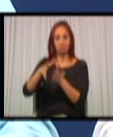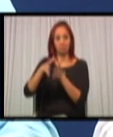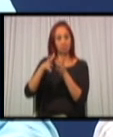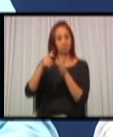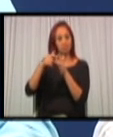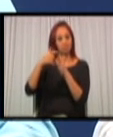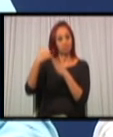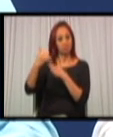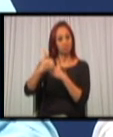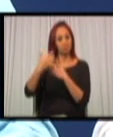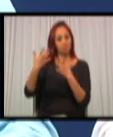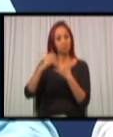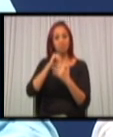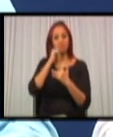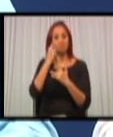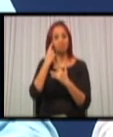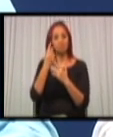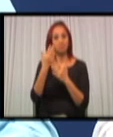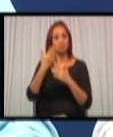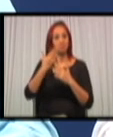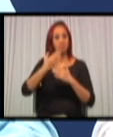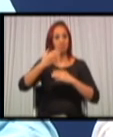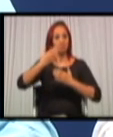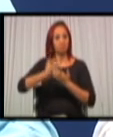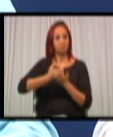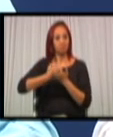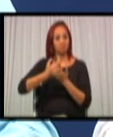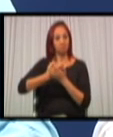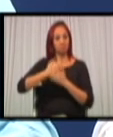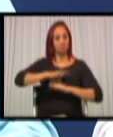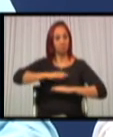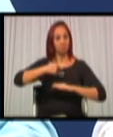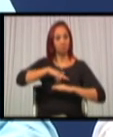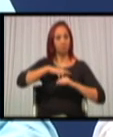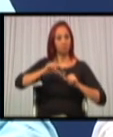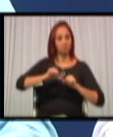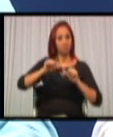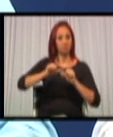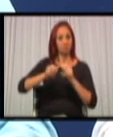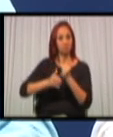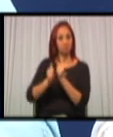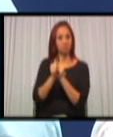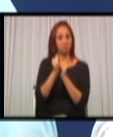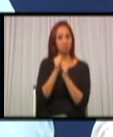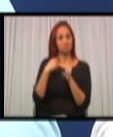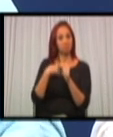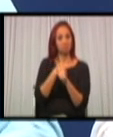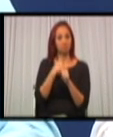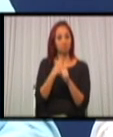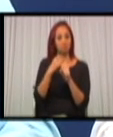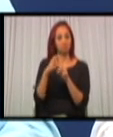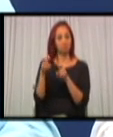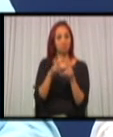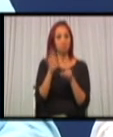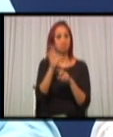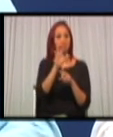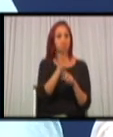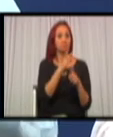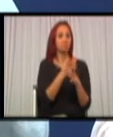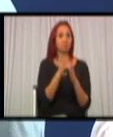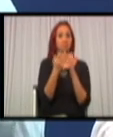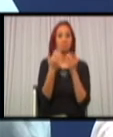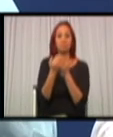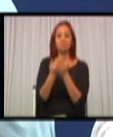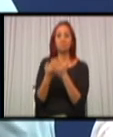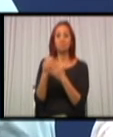este proyecto. No son recursos suficientes, para eso nosotros seguiremos promoviendo las alianzas con el MOP, seguiremos buscando recursos externos,